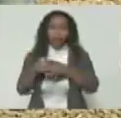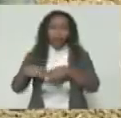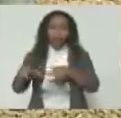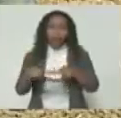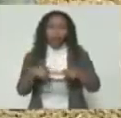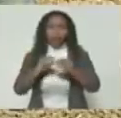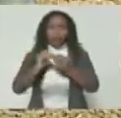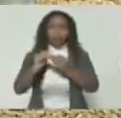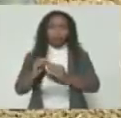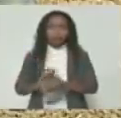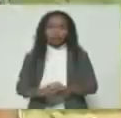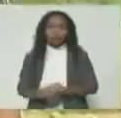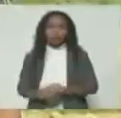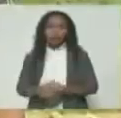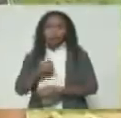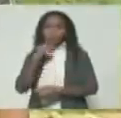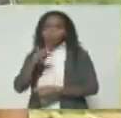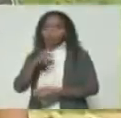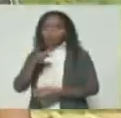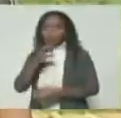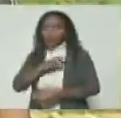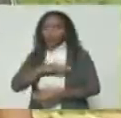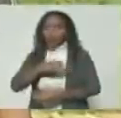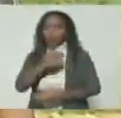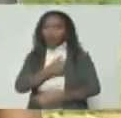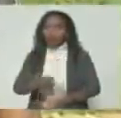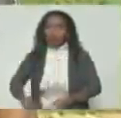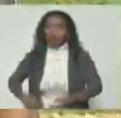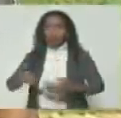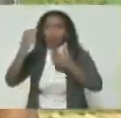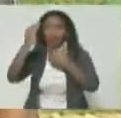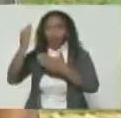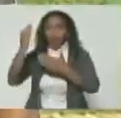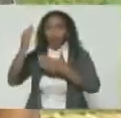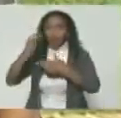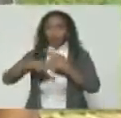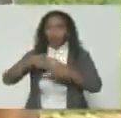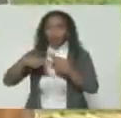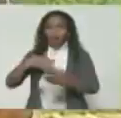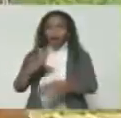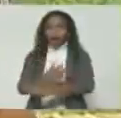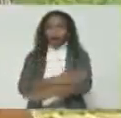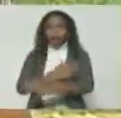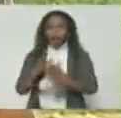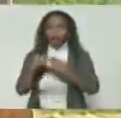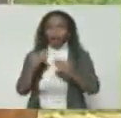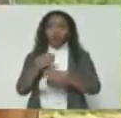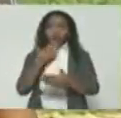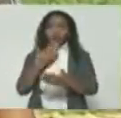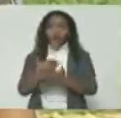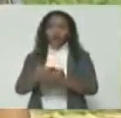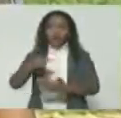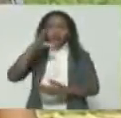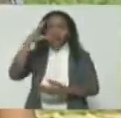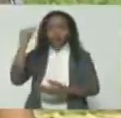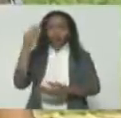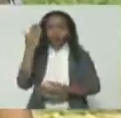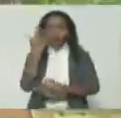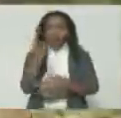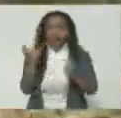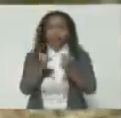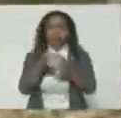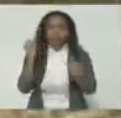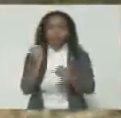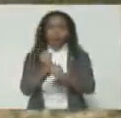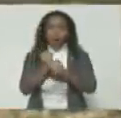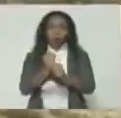pecuario. Buenas tardes, señor presidente, saludos revolucionarios. Ante todo, dándole gracias a Dios, a usted y a su equipo de